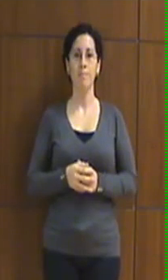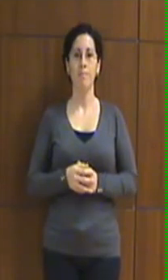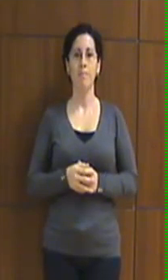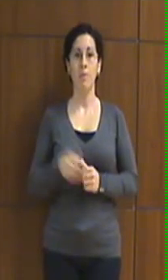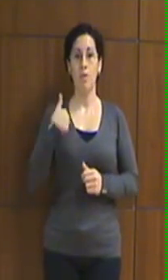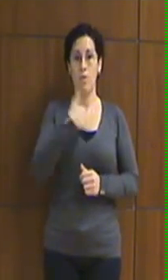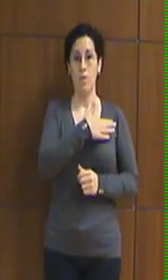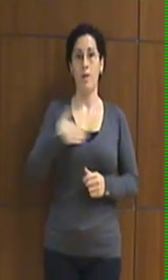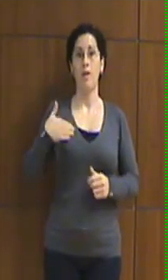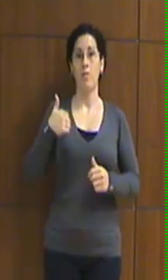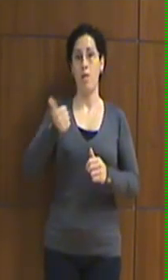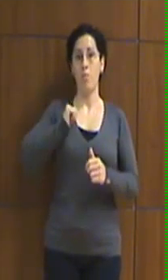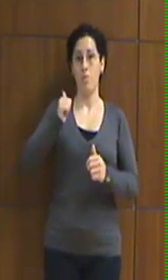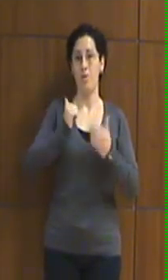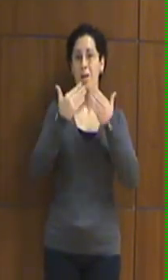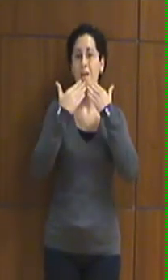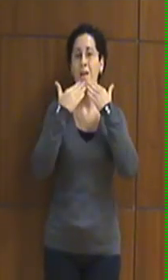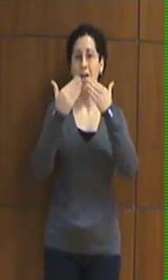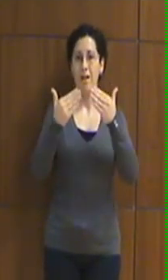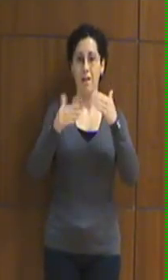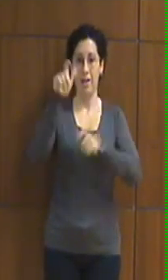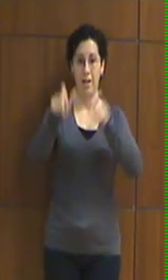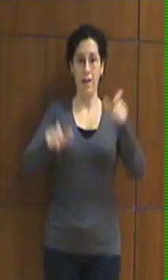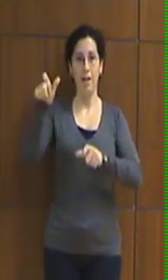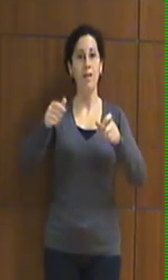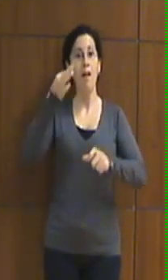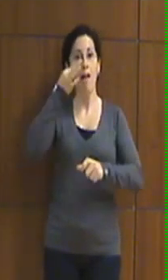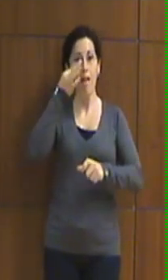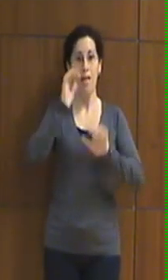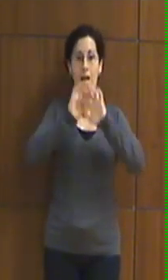agradecer la presencia, como decía, de toda la gente que está a través de la red,